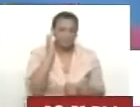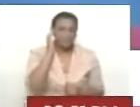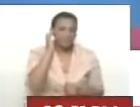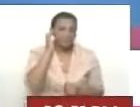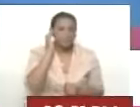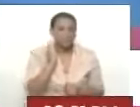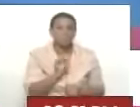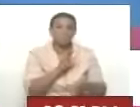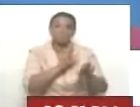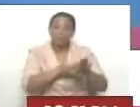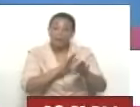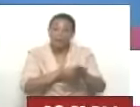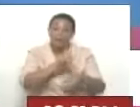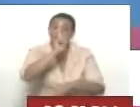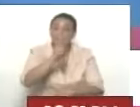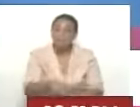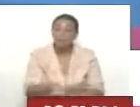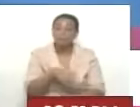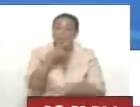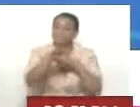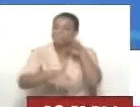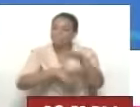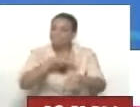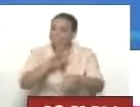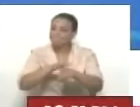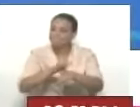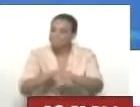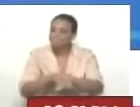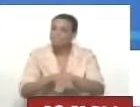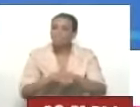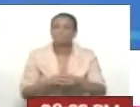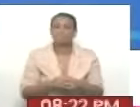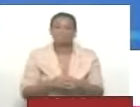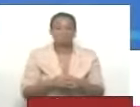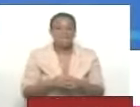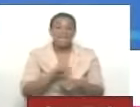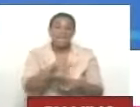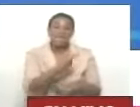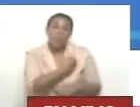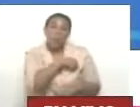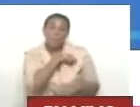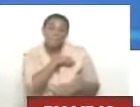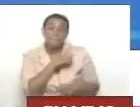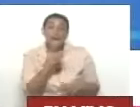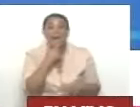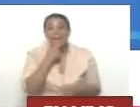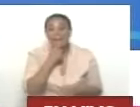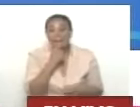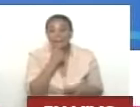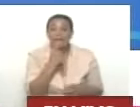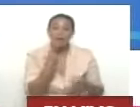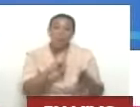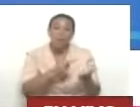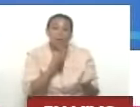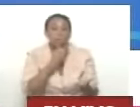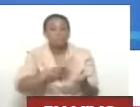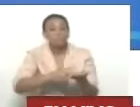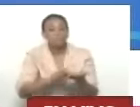Y les digo... Les digo en inglés y después se los traduzco.